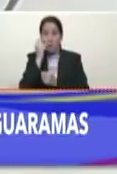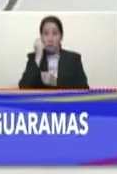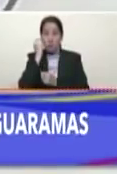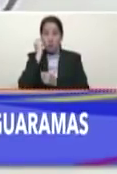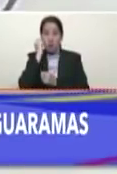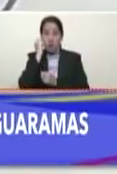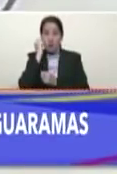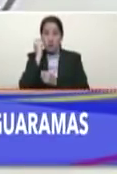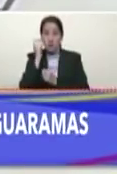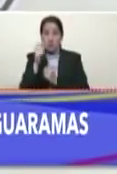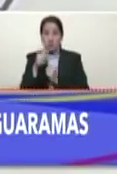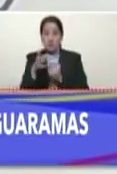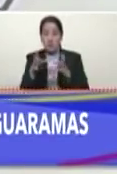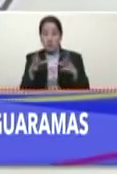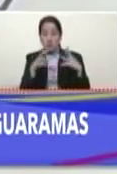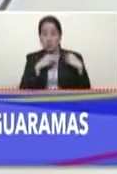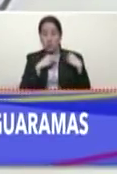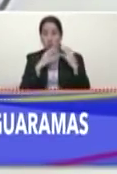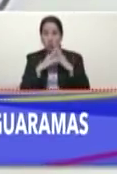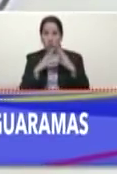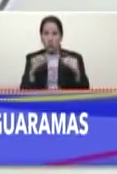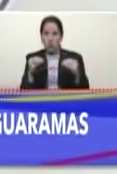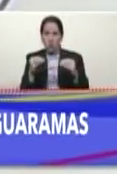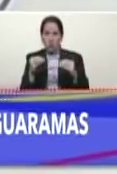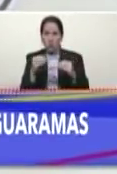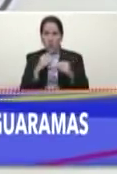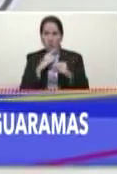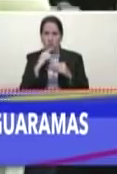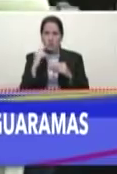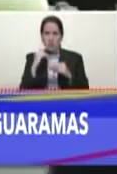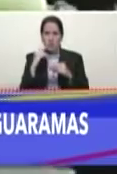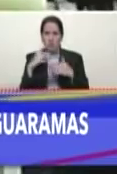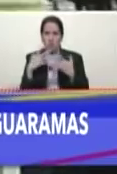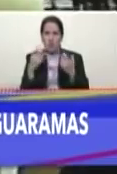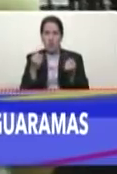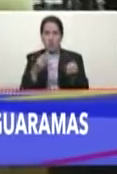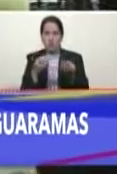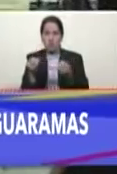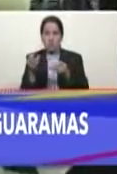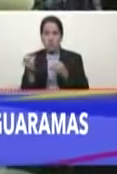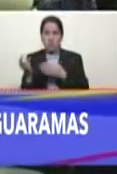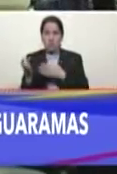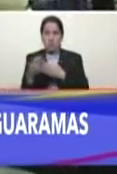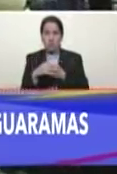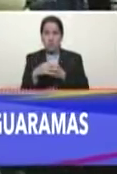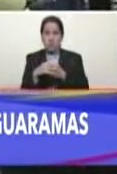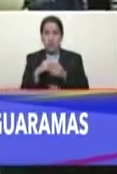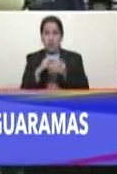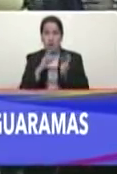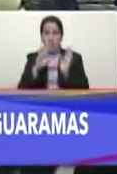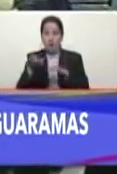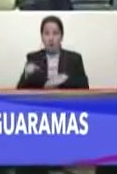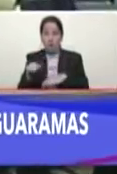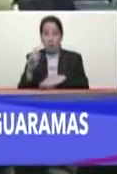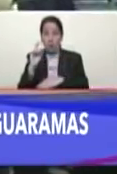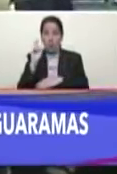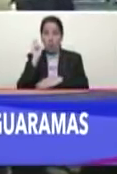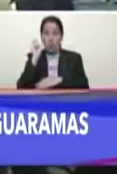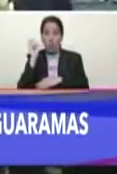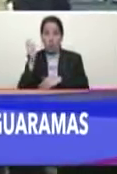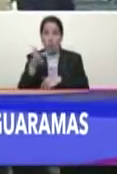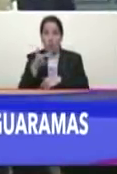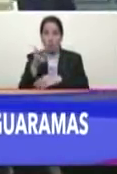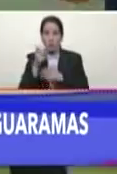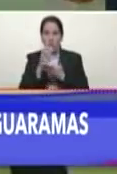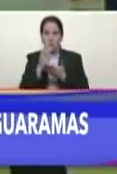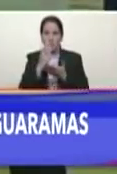han asumido todo lo que tiene que ver con la distribución. Cuente con el Guárico, cuente con el pueblo leal,